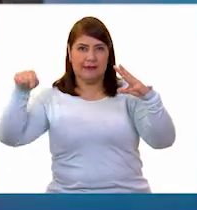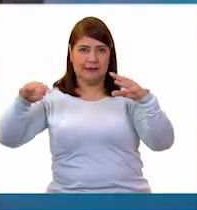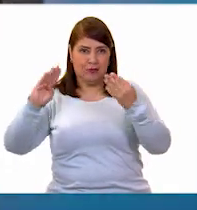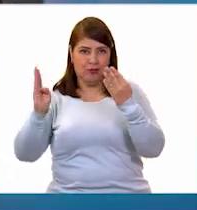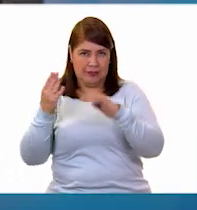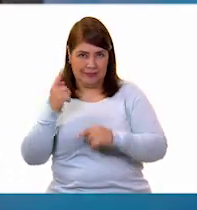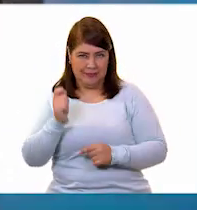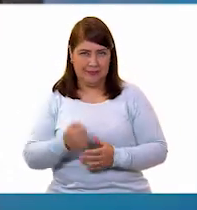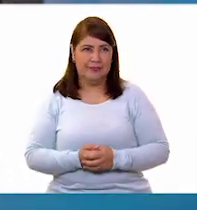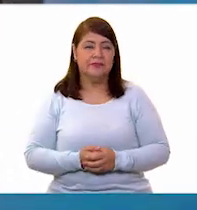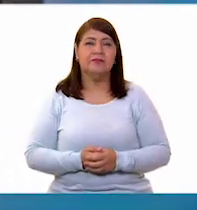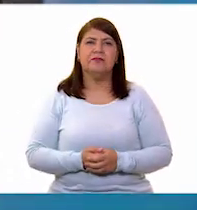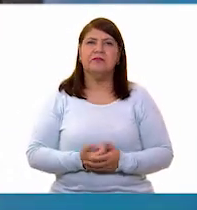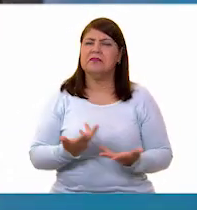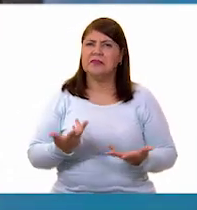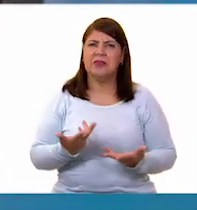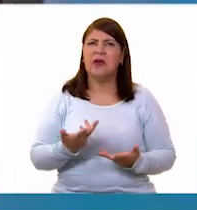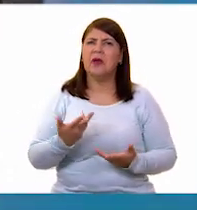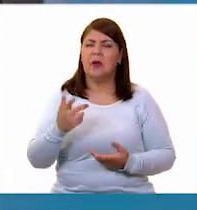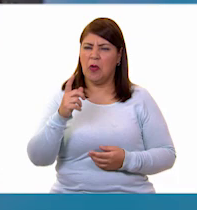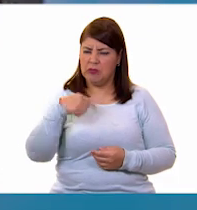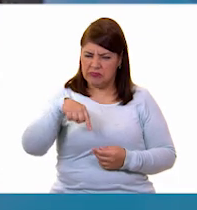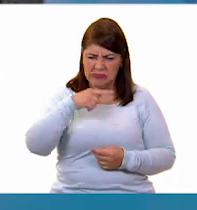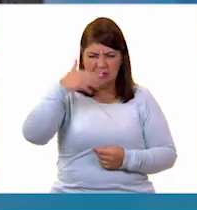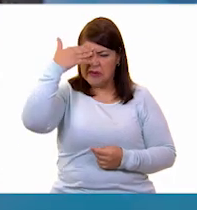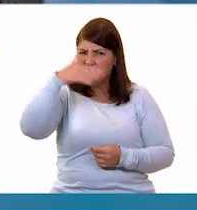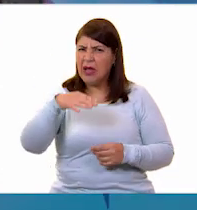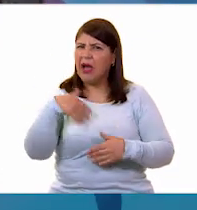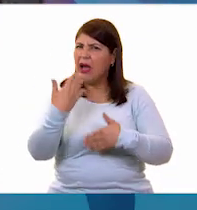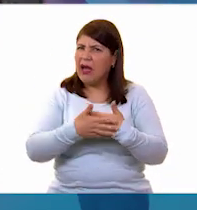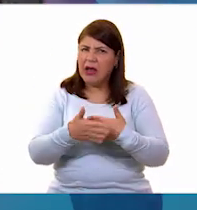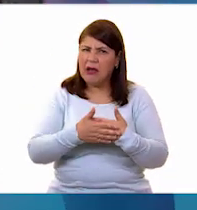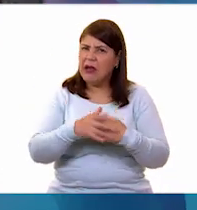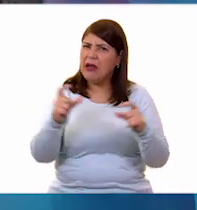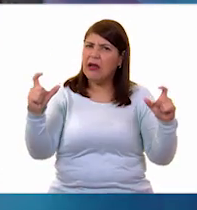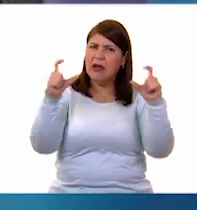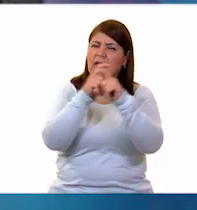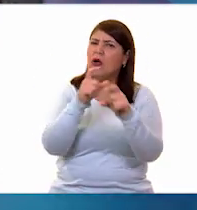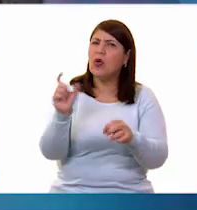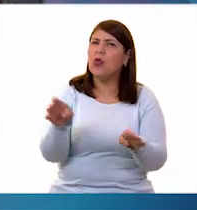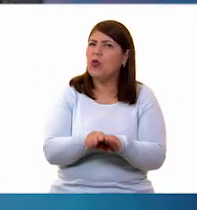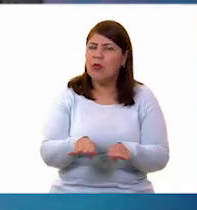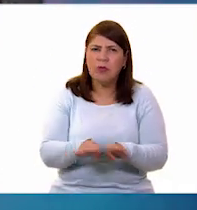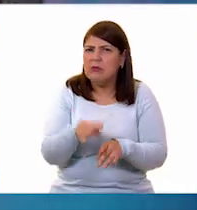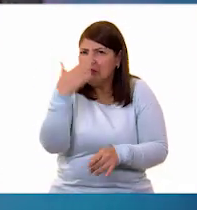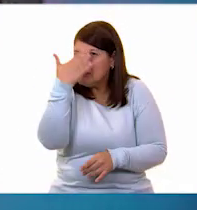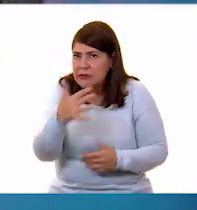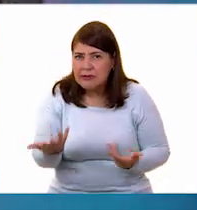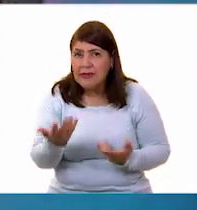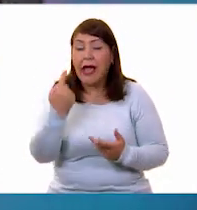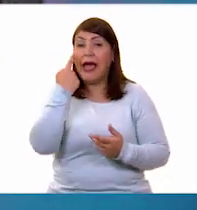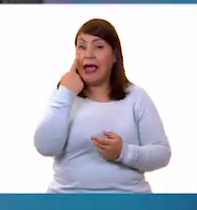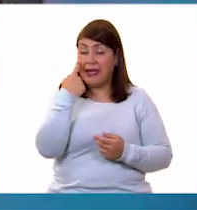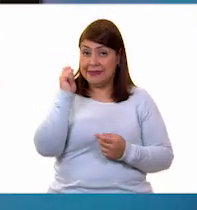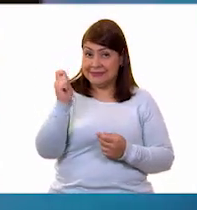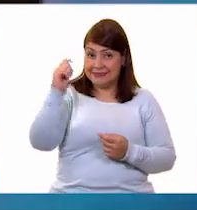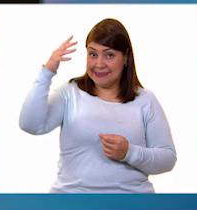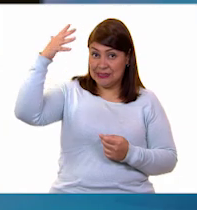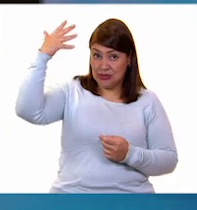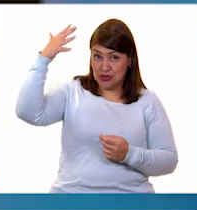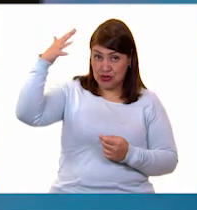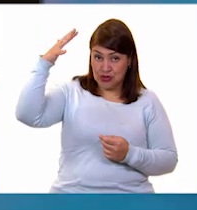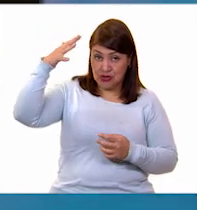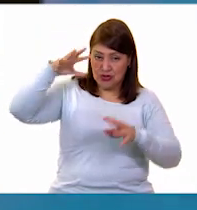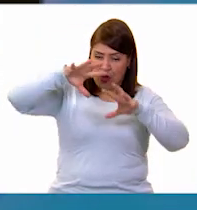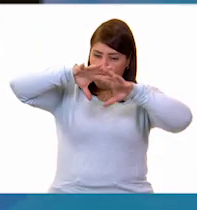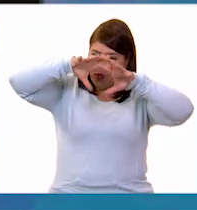¿Cómo sabemos cuándo va a haber un eclipse? Pues resulta que el Sol recorre la